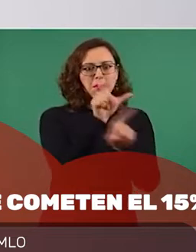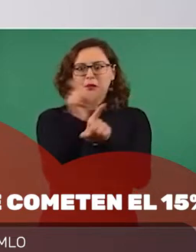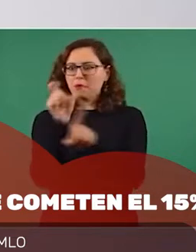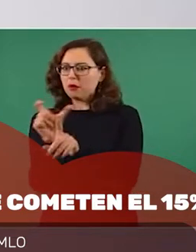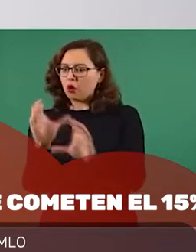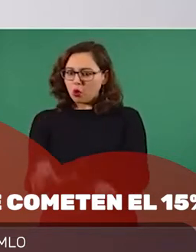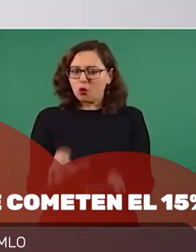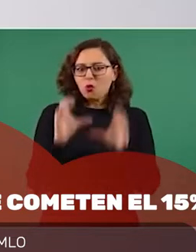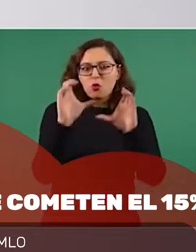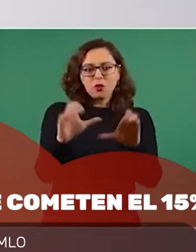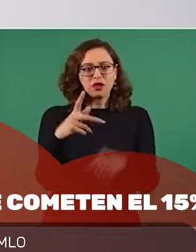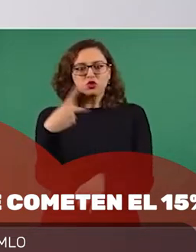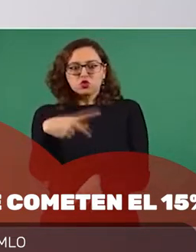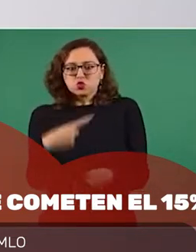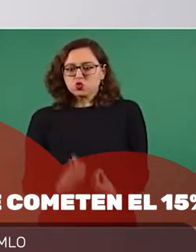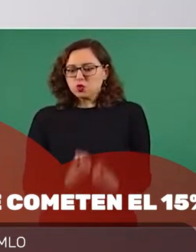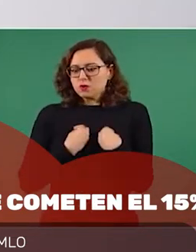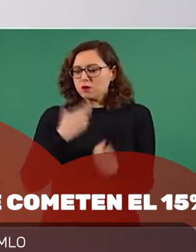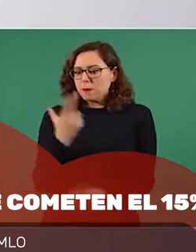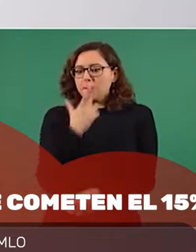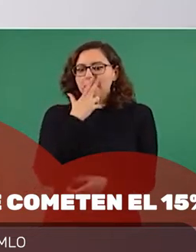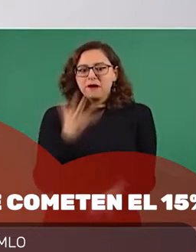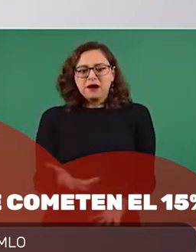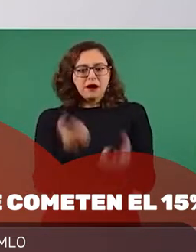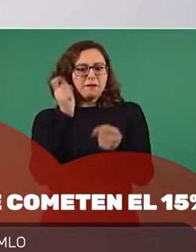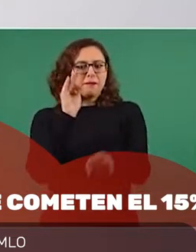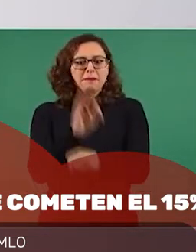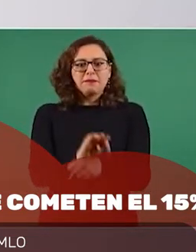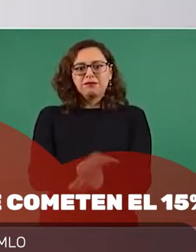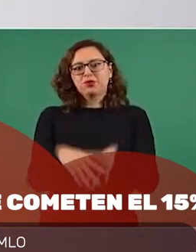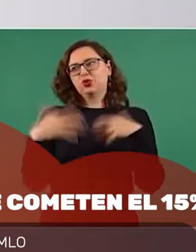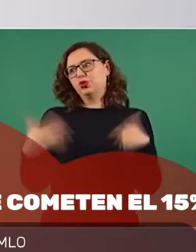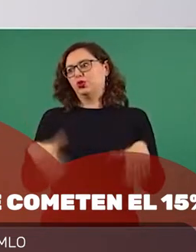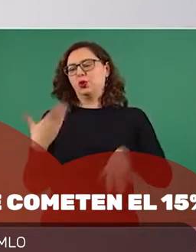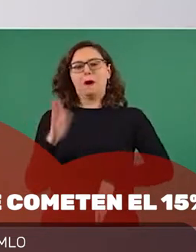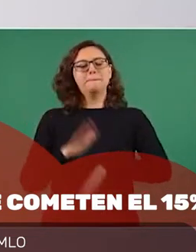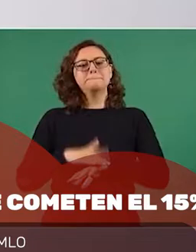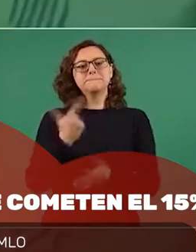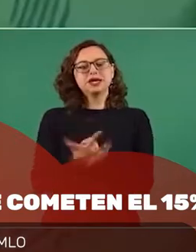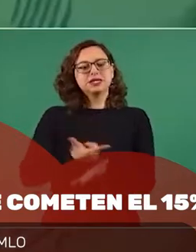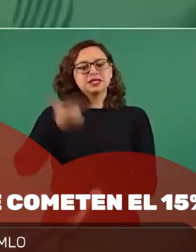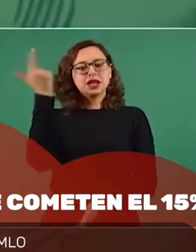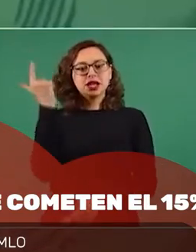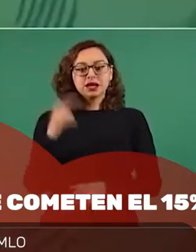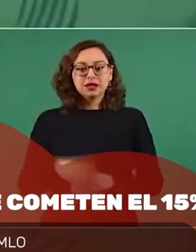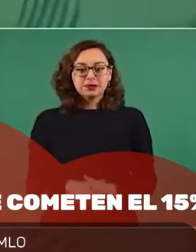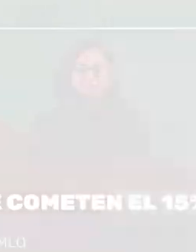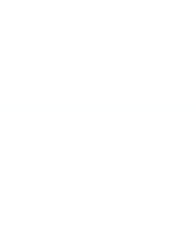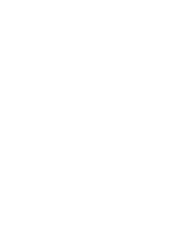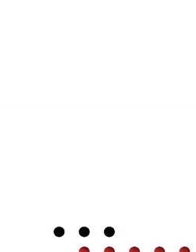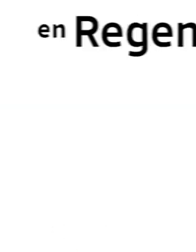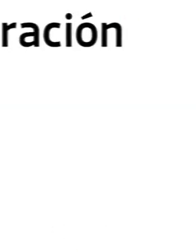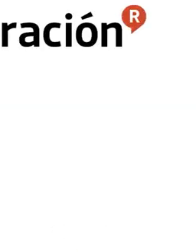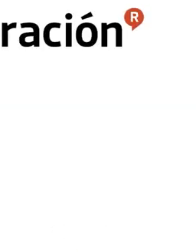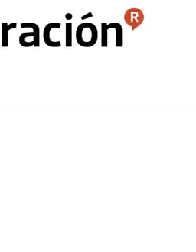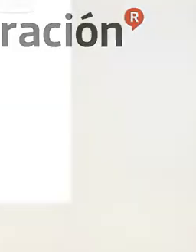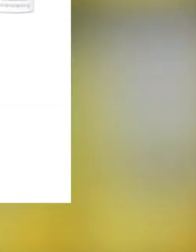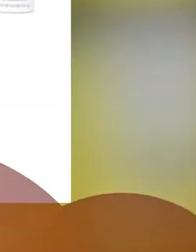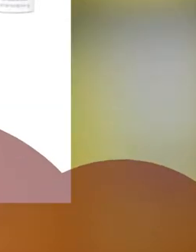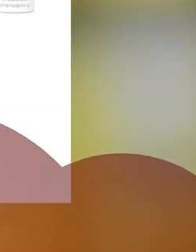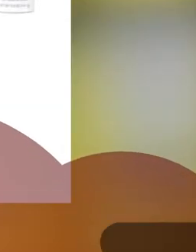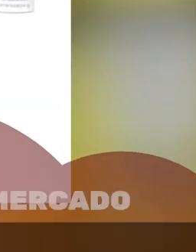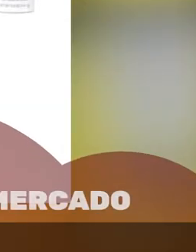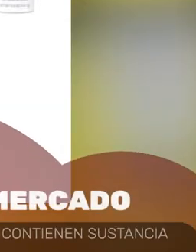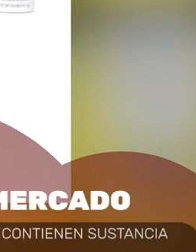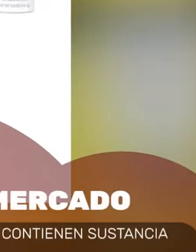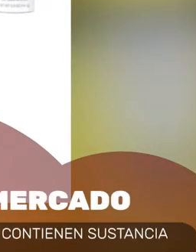que se vive en el estado de Guanajuato. Cuéntanos en los comentarios, ¿crees que el presidente tiene la razón o el estado de Guanajuato está haciendo bien las cosas? La empresa Johnson